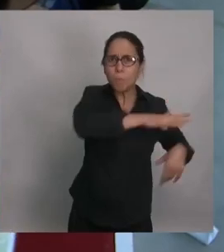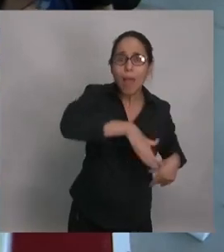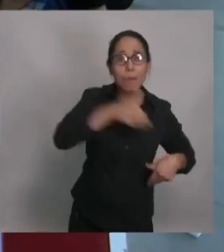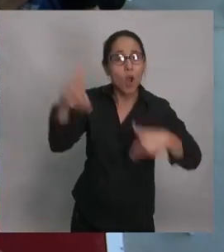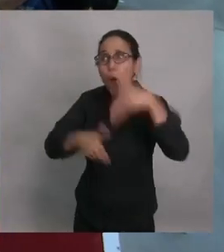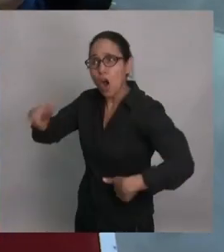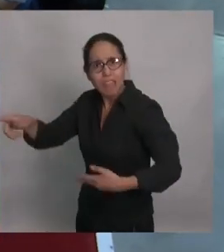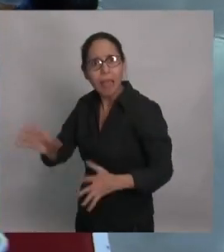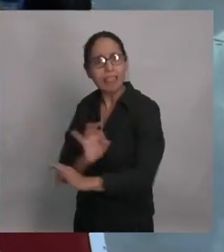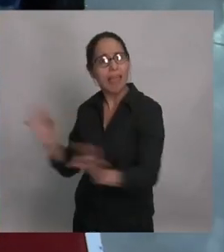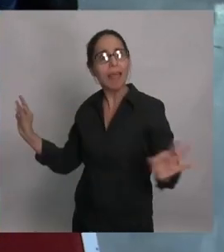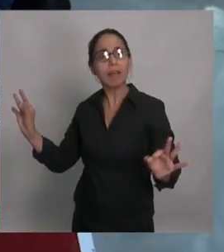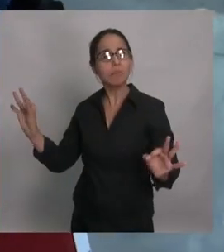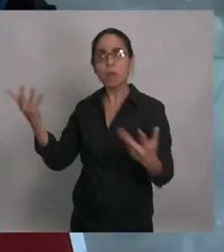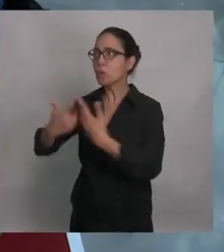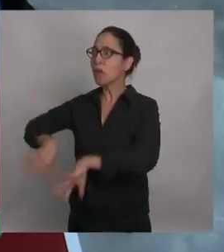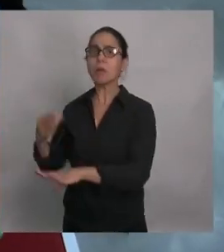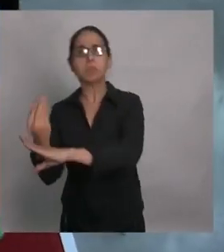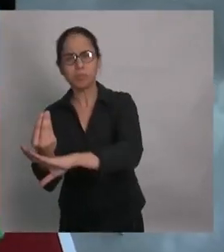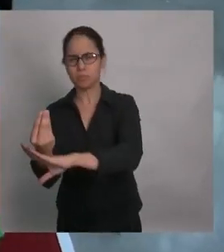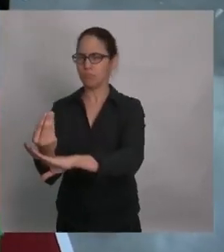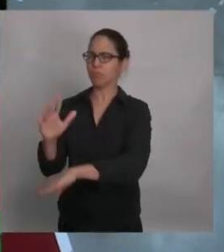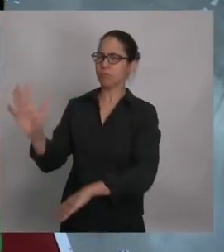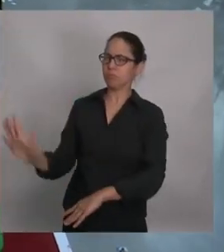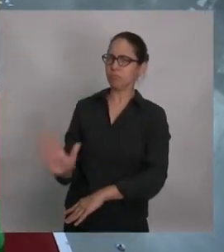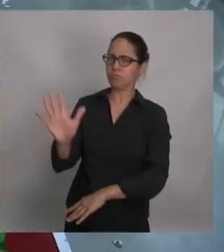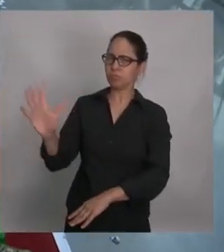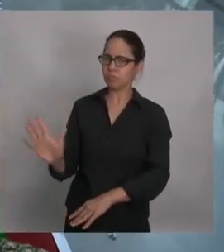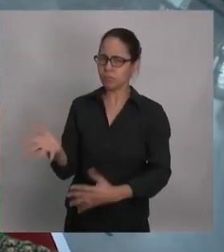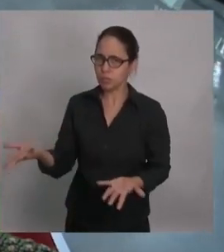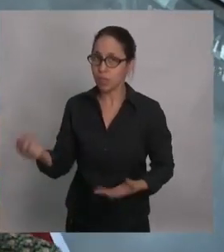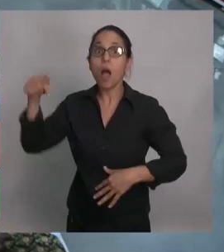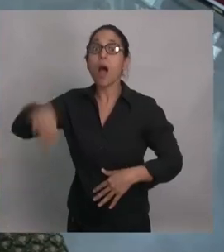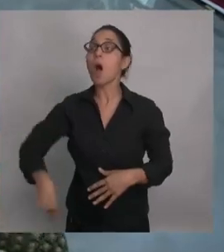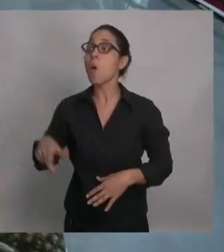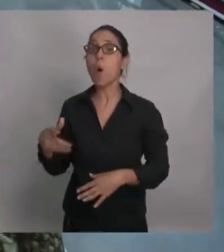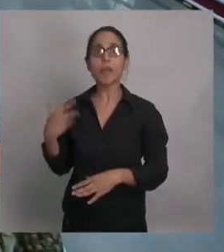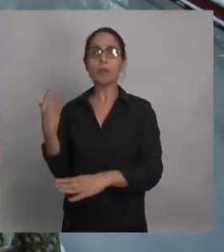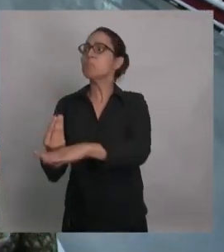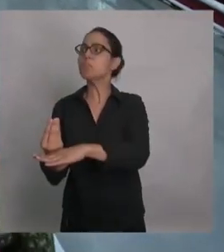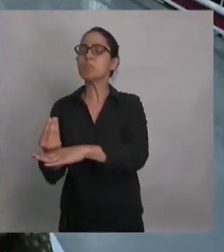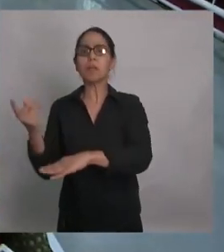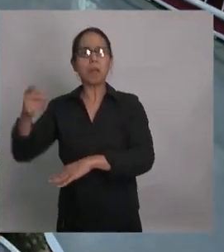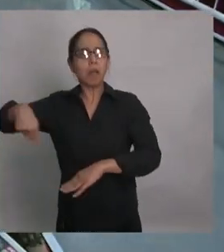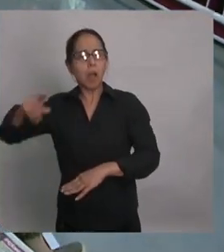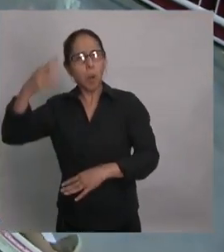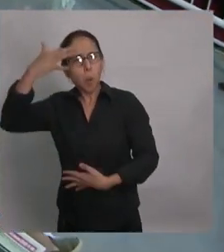y que hoy intervienen de manera absolutamente arbitraria,